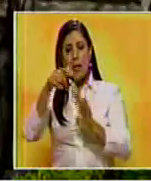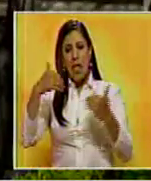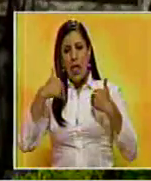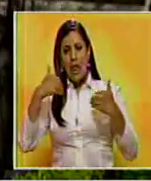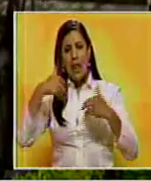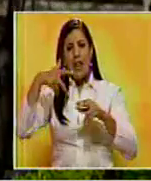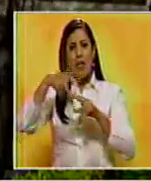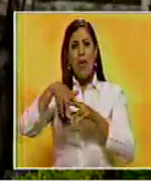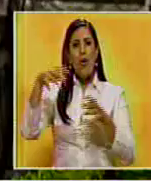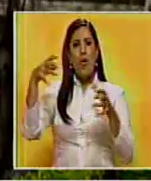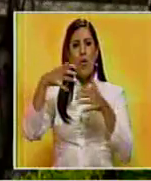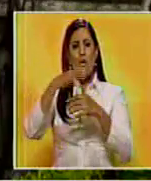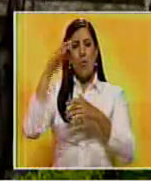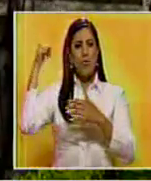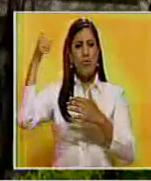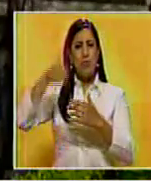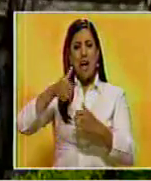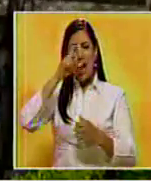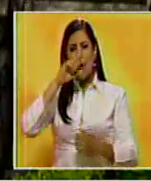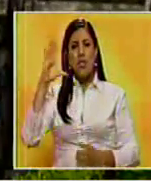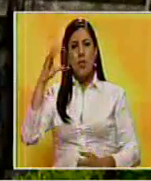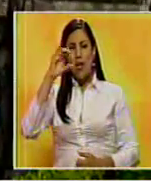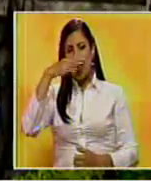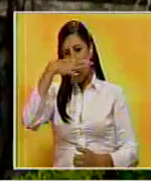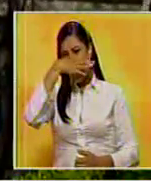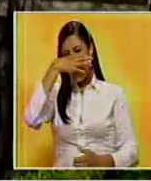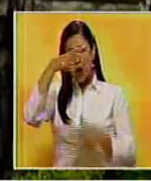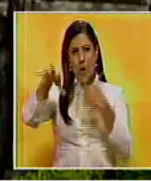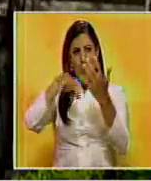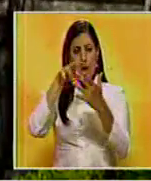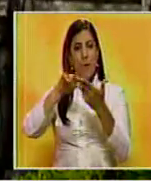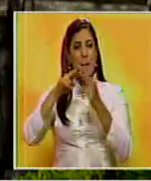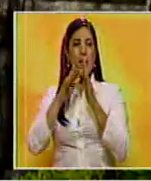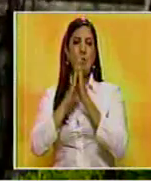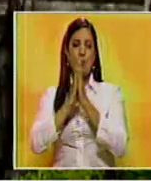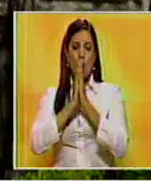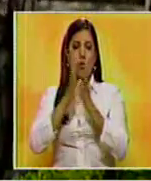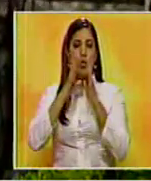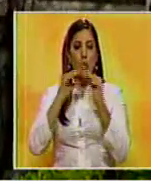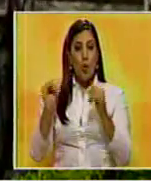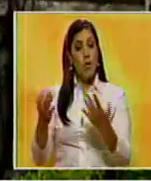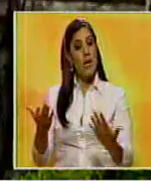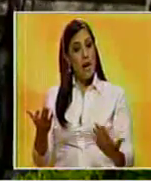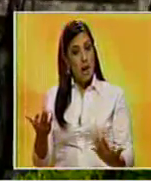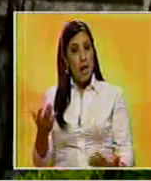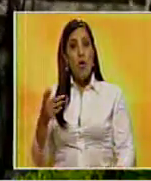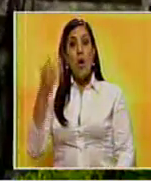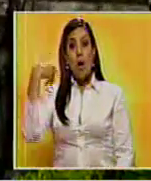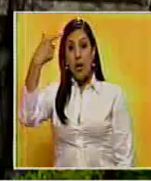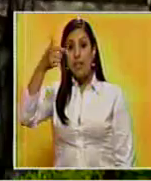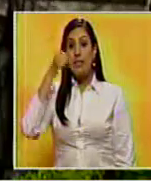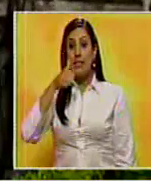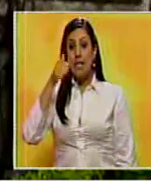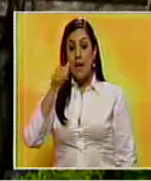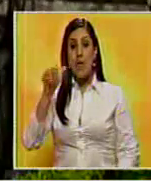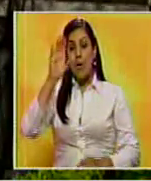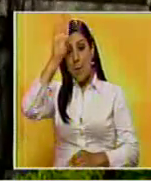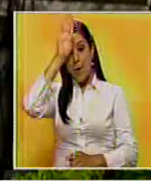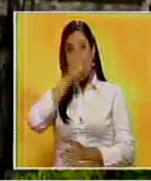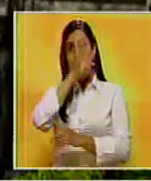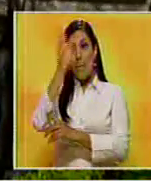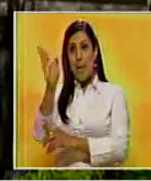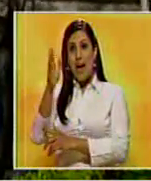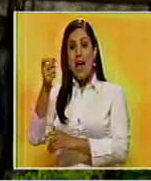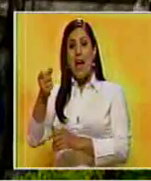y victimarios del largo conflicto colombiano para hablar sobre reconciliación y paz, por supuesto. El sábado estará el Papa en